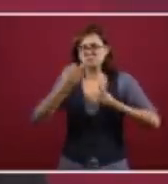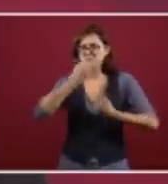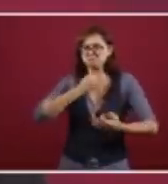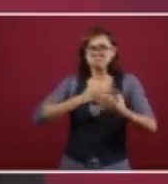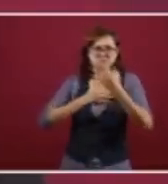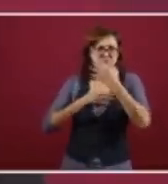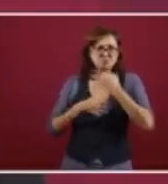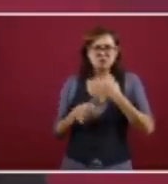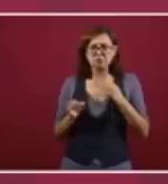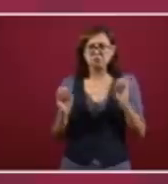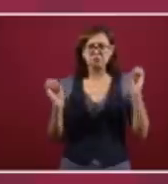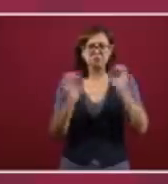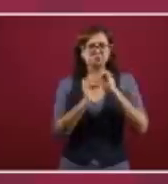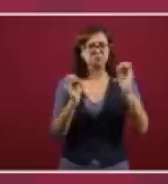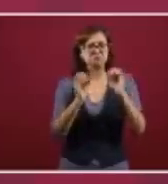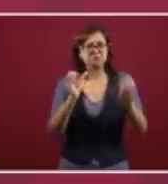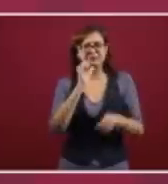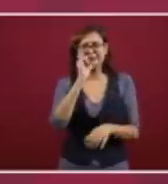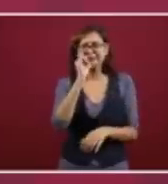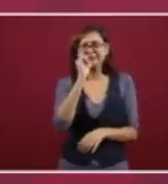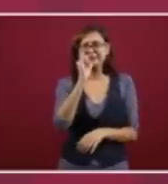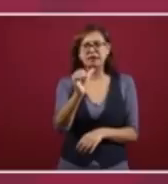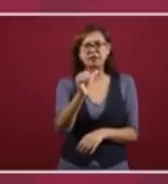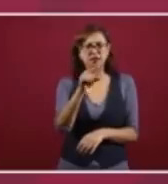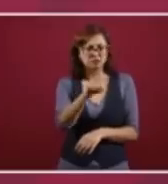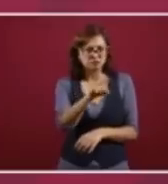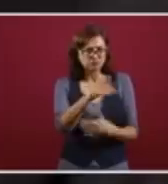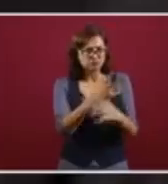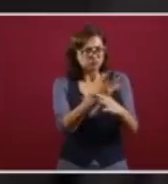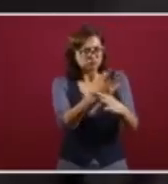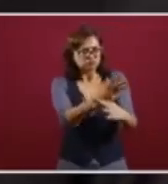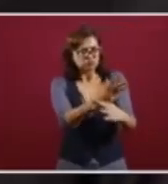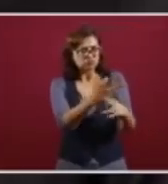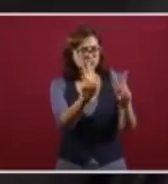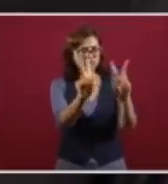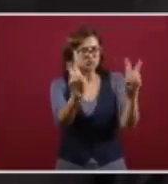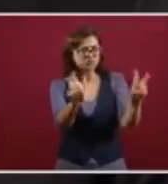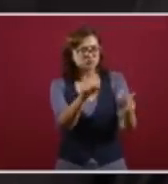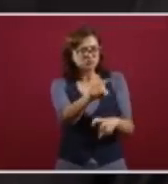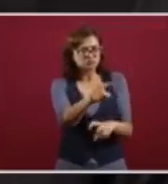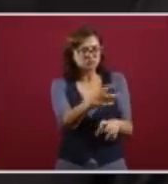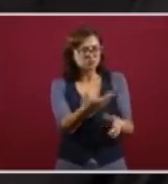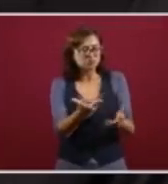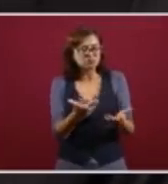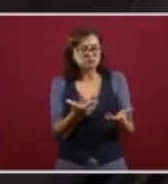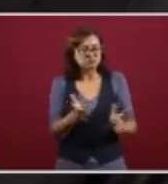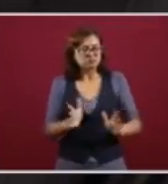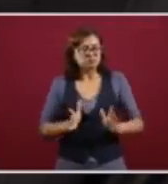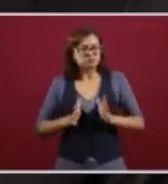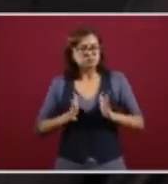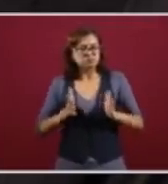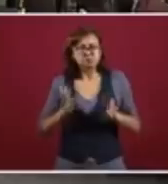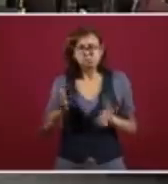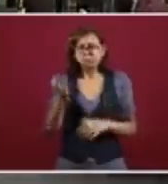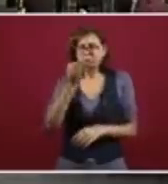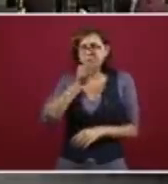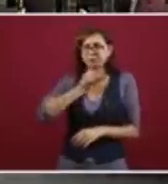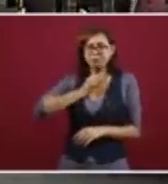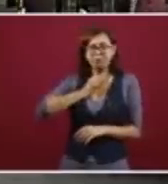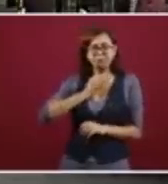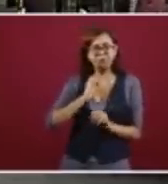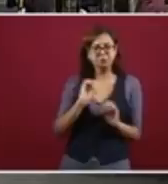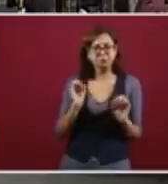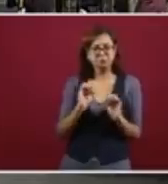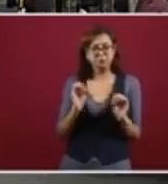ninguna demanda sobre lo que estás aquí diciendo.